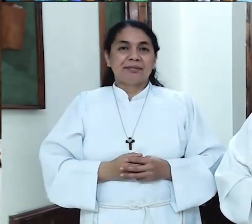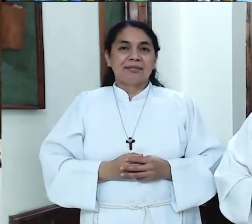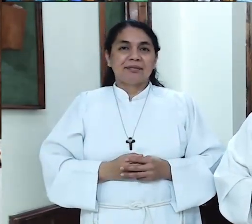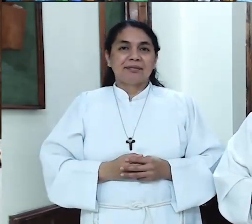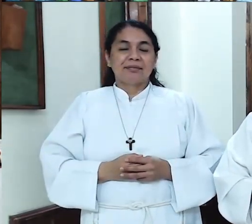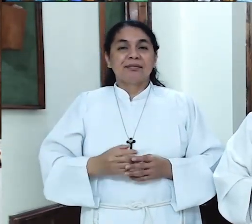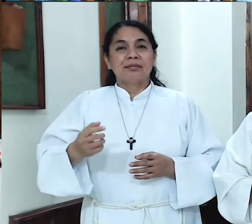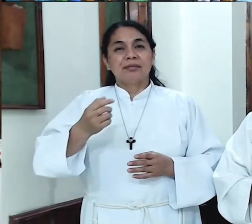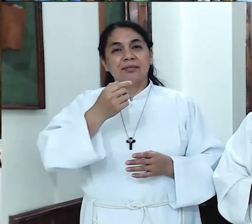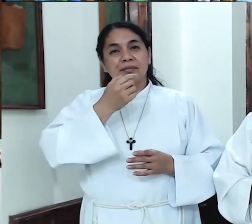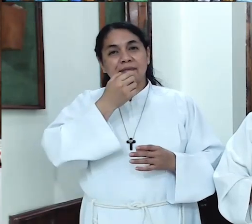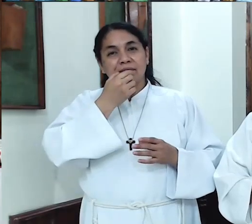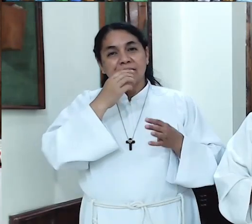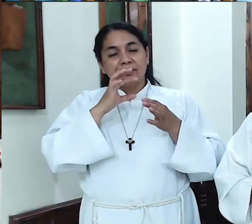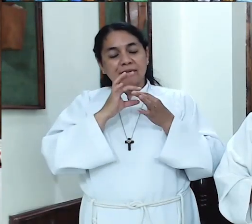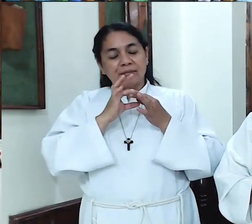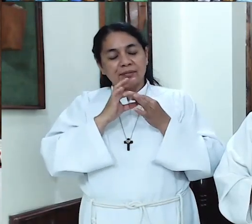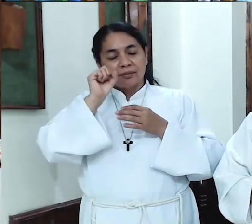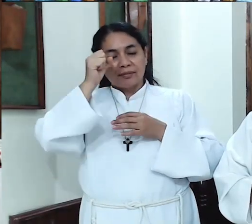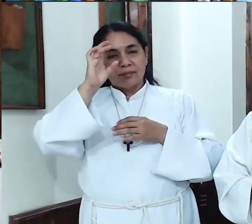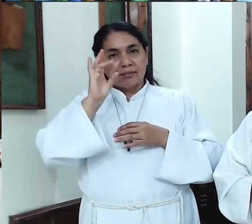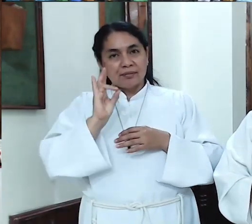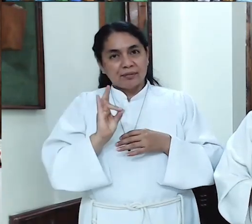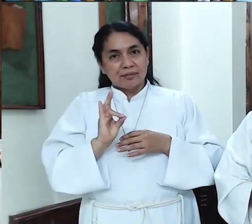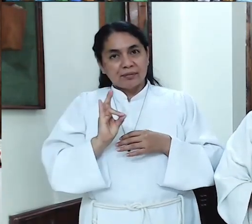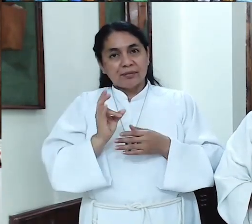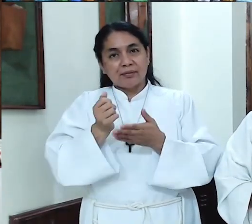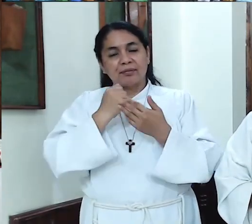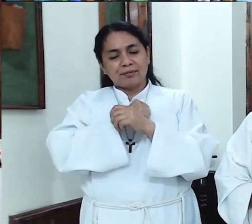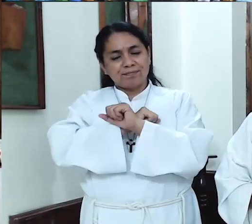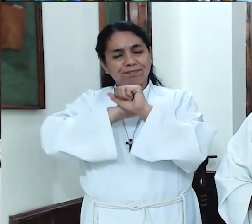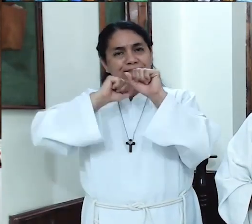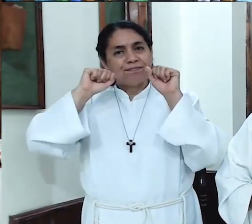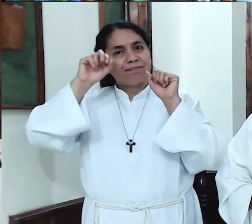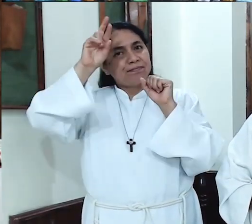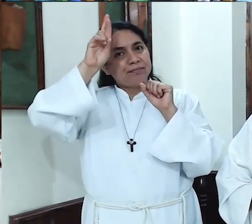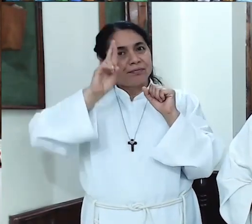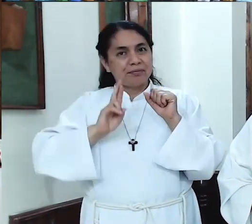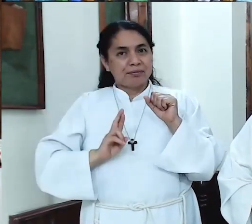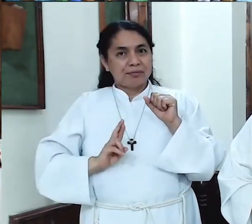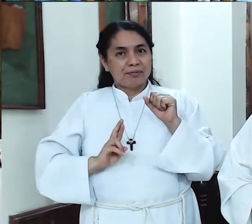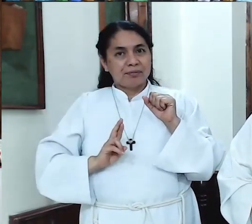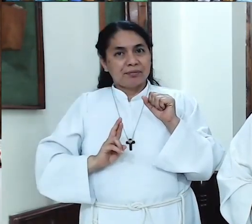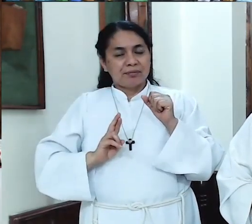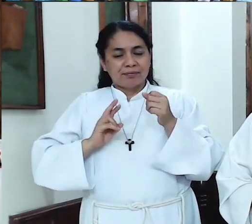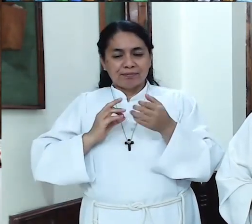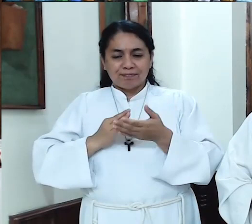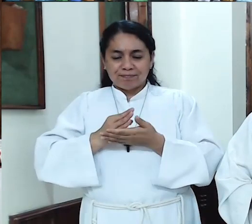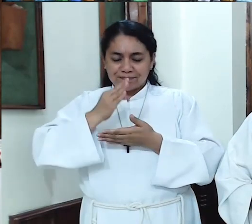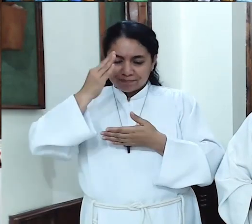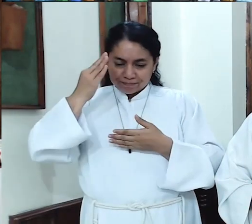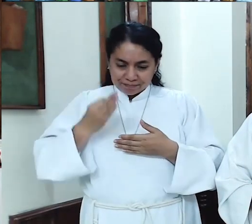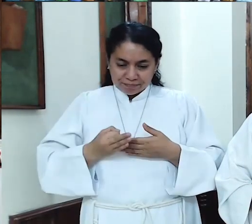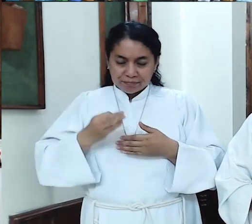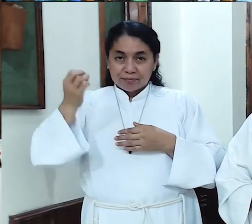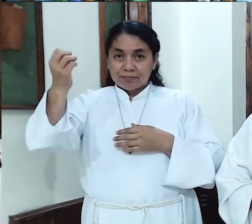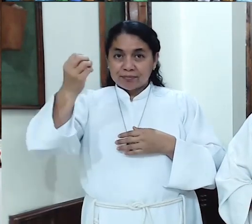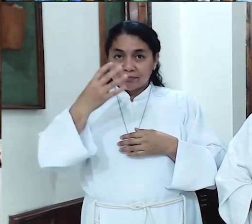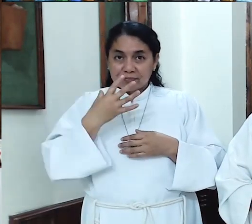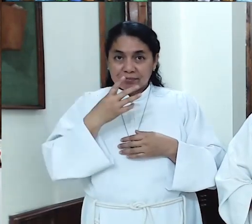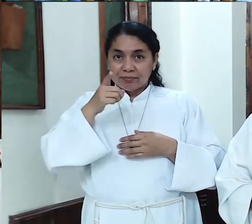Que la comunión en tus sacramentos nos salve, Señor, y nos afiance en la luz de tu